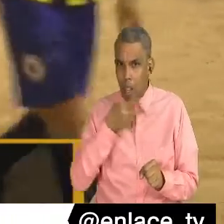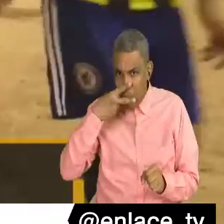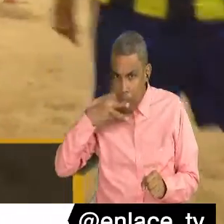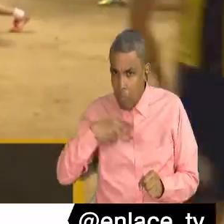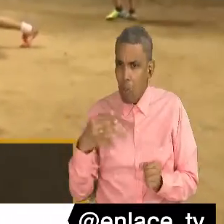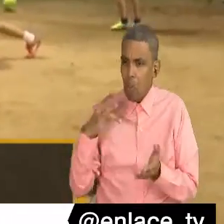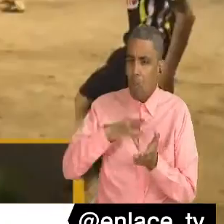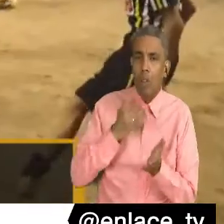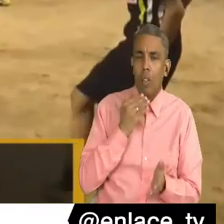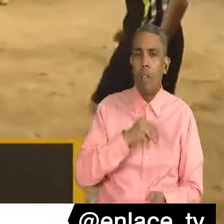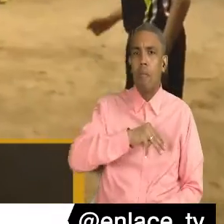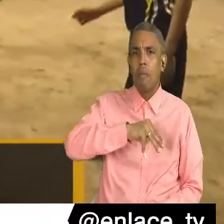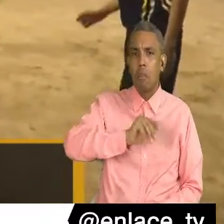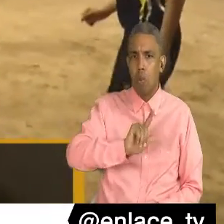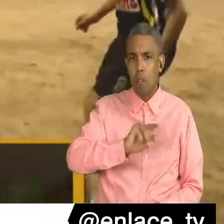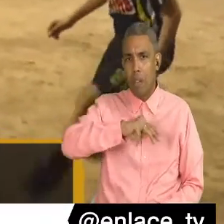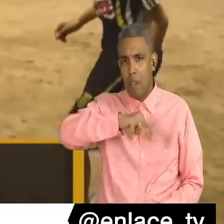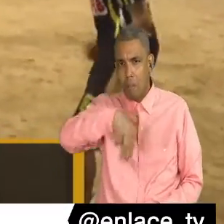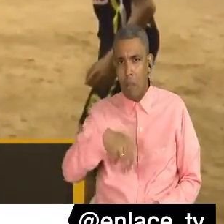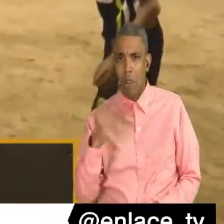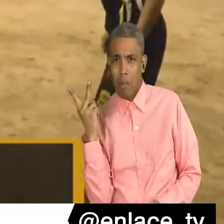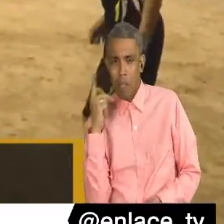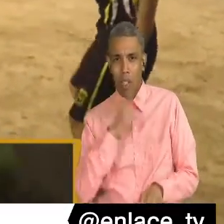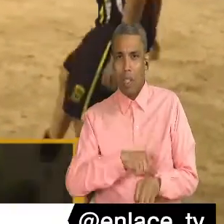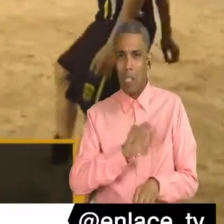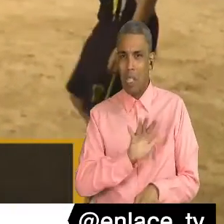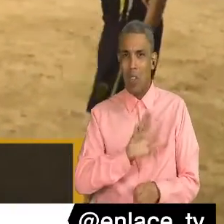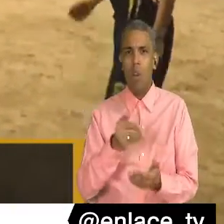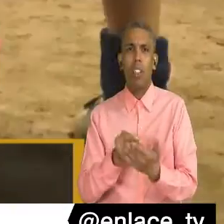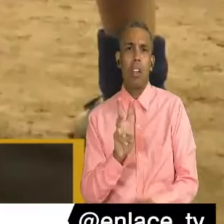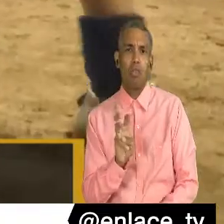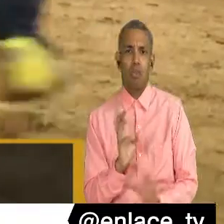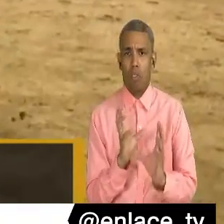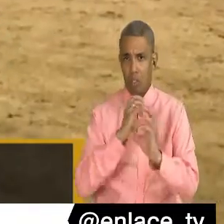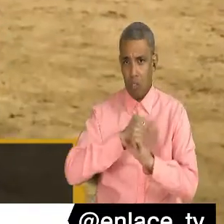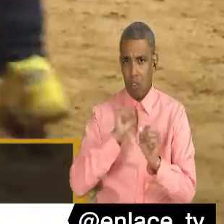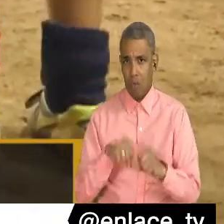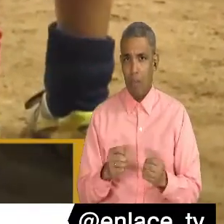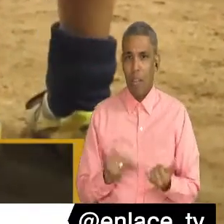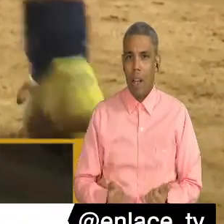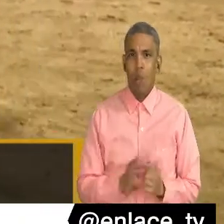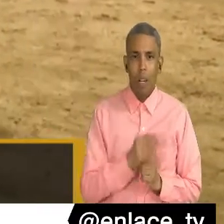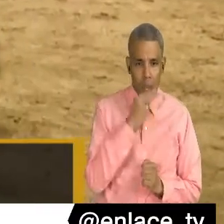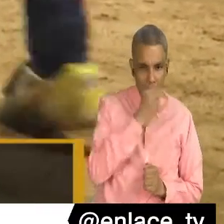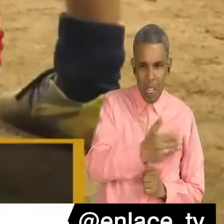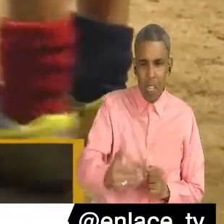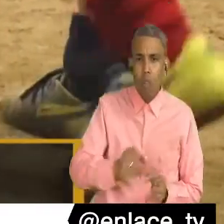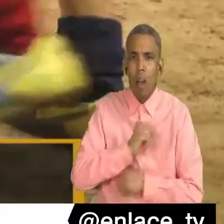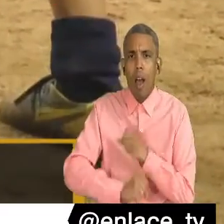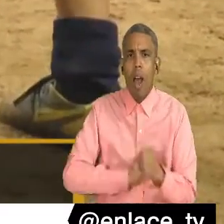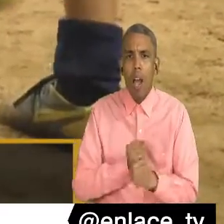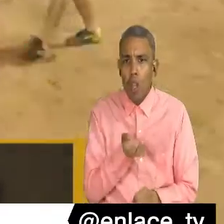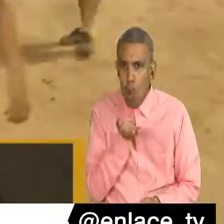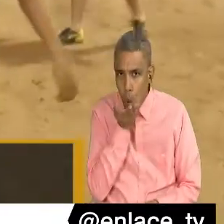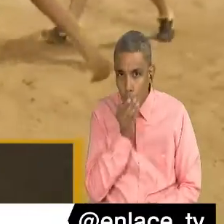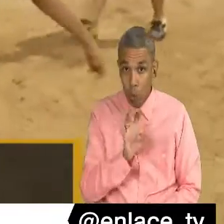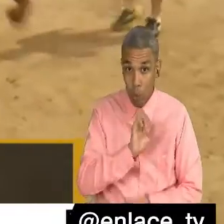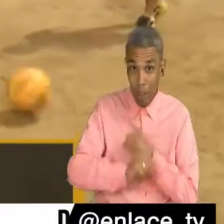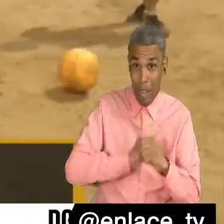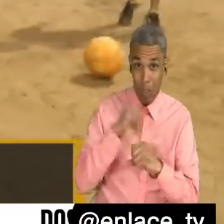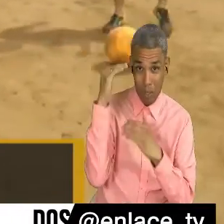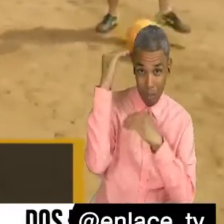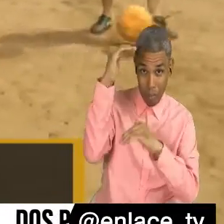de 5 a 8 de la noche. Aquí en el barrio La Libertad. Ahora estamos disputando la categoría sub-9, un torneo en el Quinfanta, donde ya